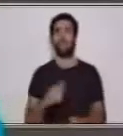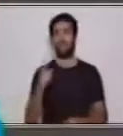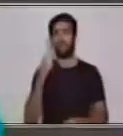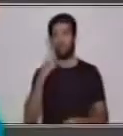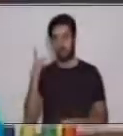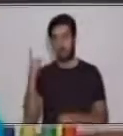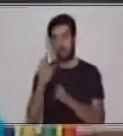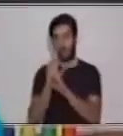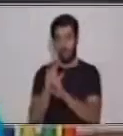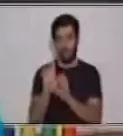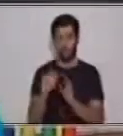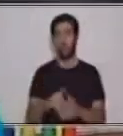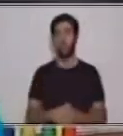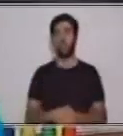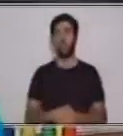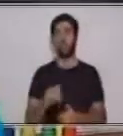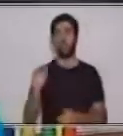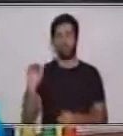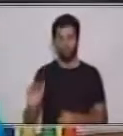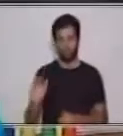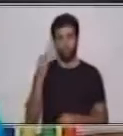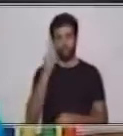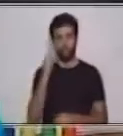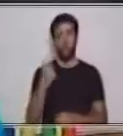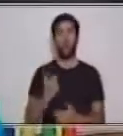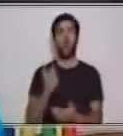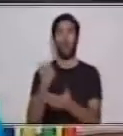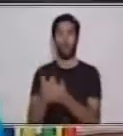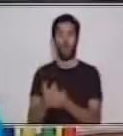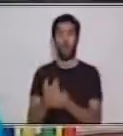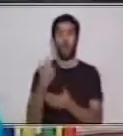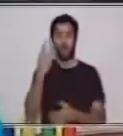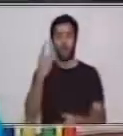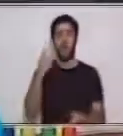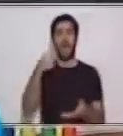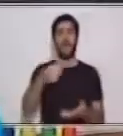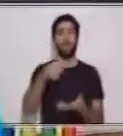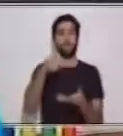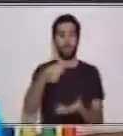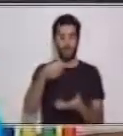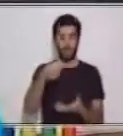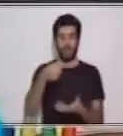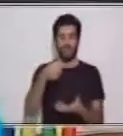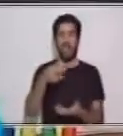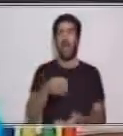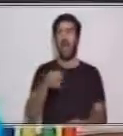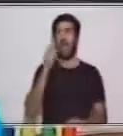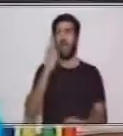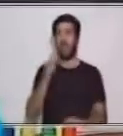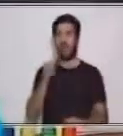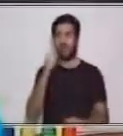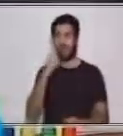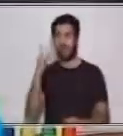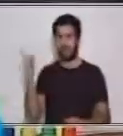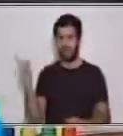ejemplo, Camila compró una bolsa de café, ¿sí? Se fue a la tienda, compró una bolsa de